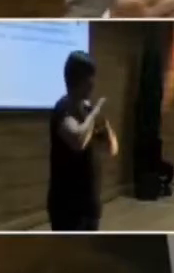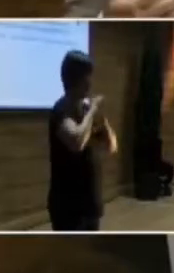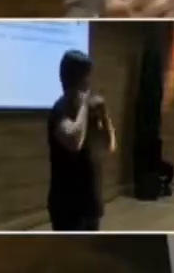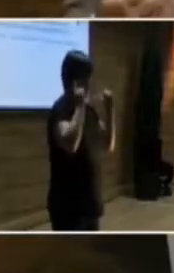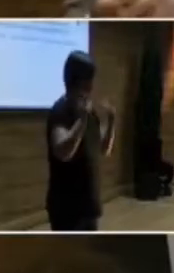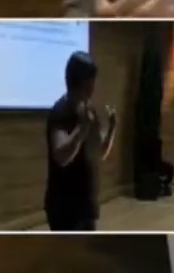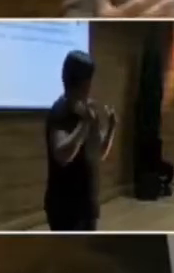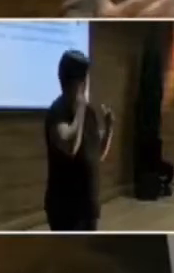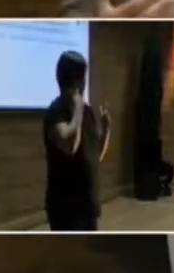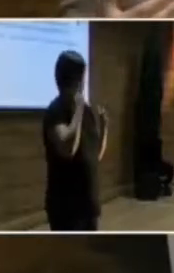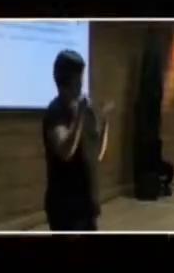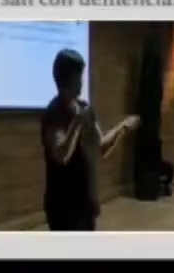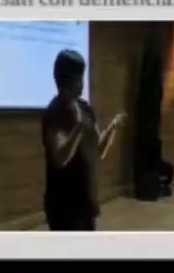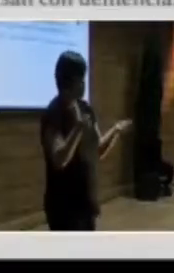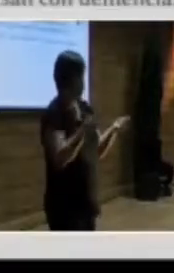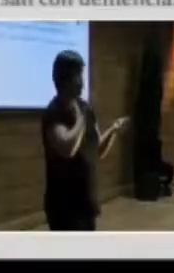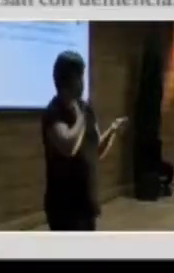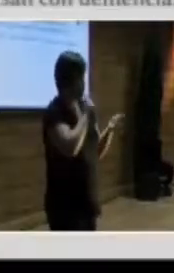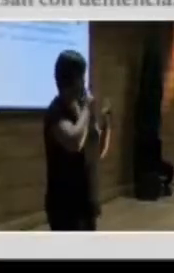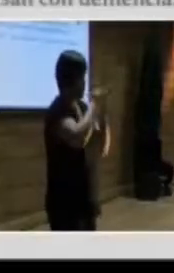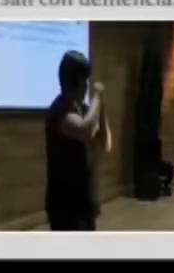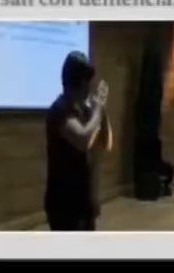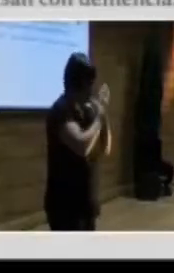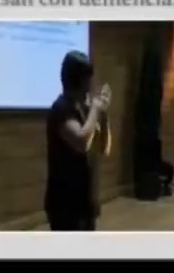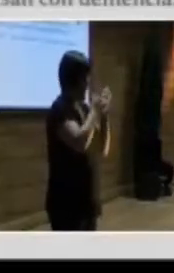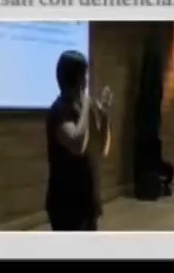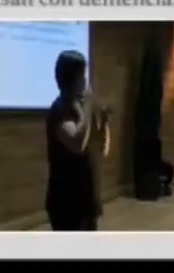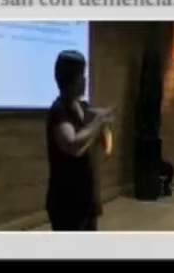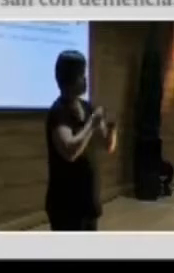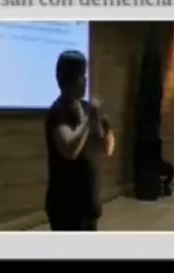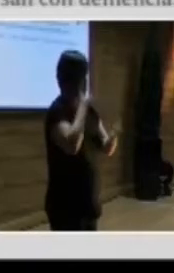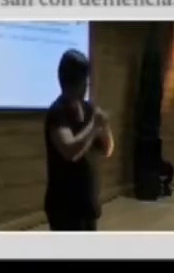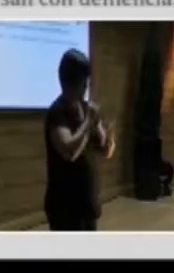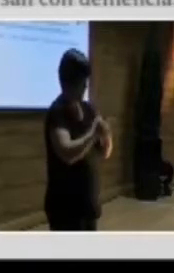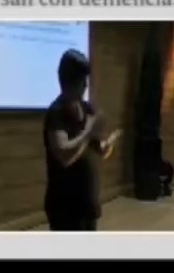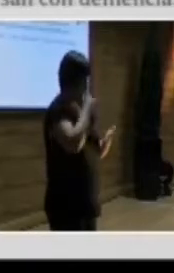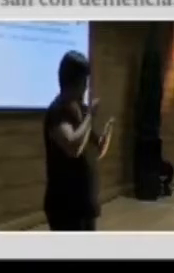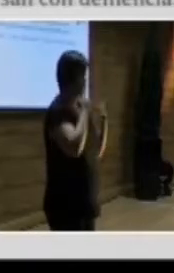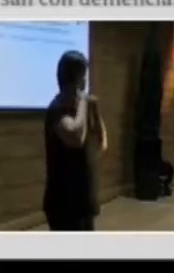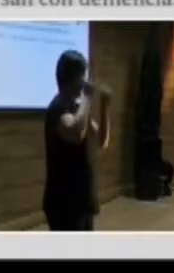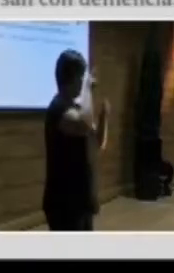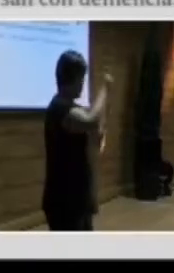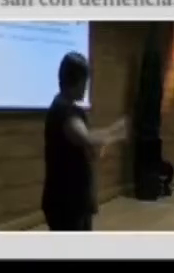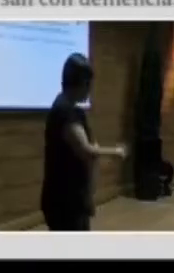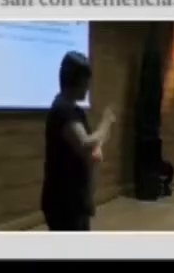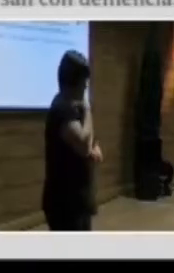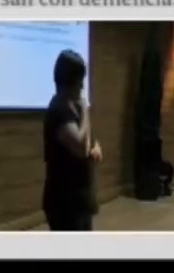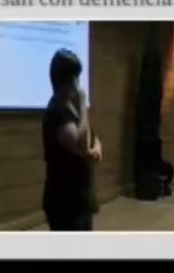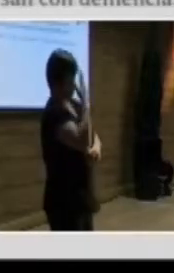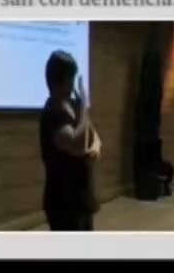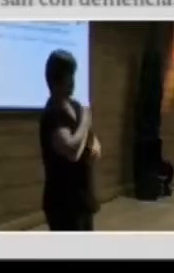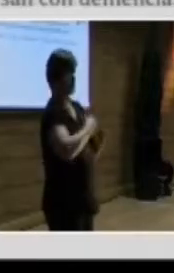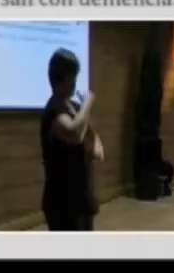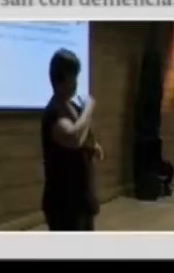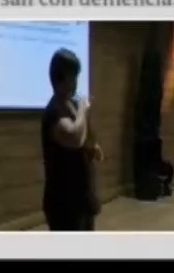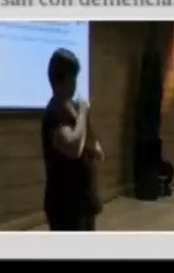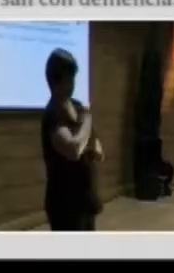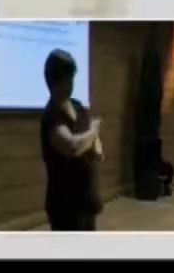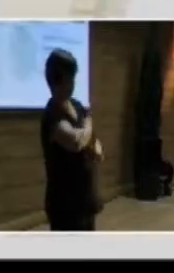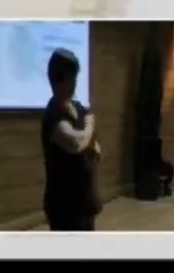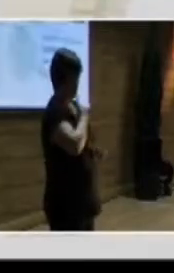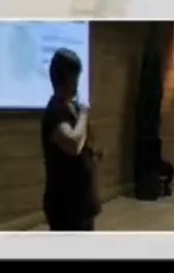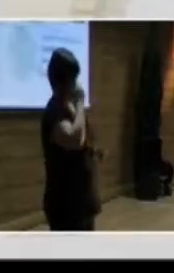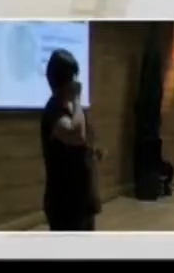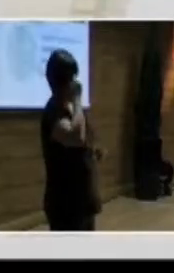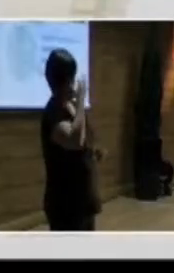medidas de uso adecuado. Como digo, para los casos que estén bien estudiados, tengan una sospecha alta de Alzheimer y en los que esta